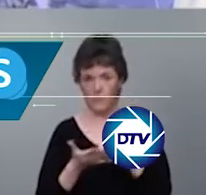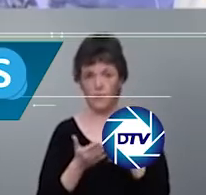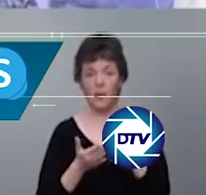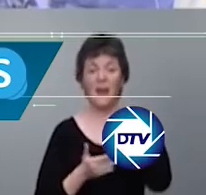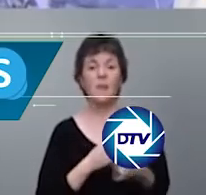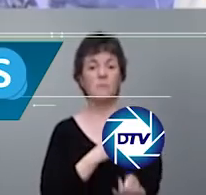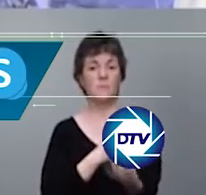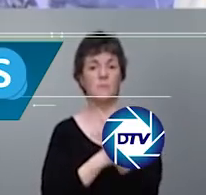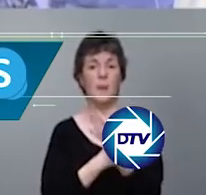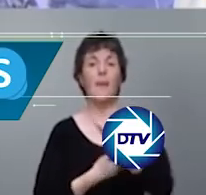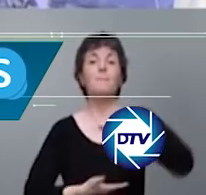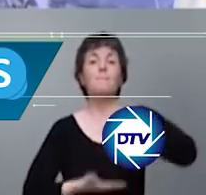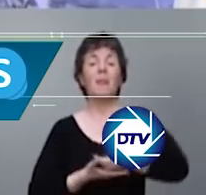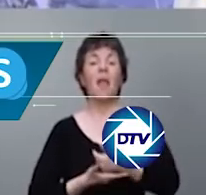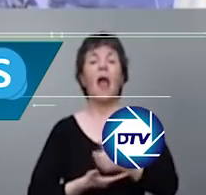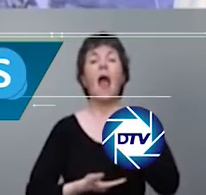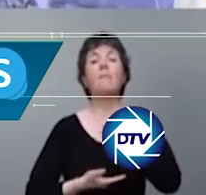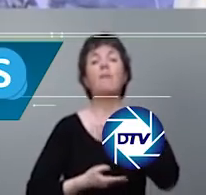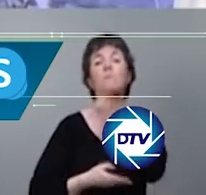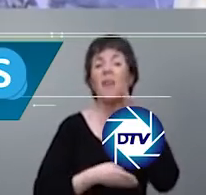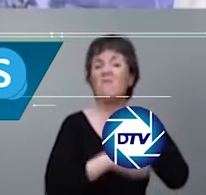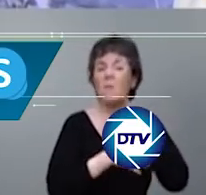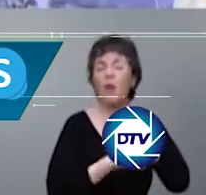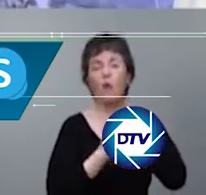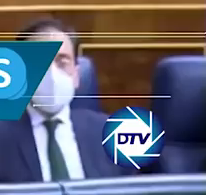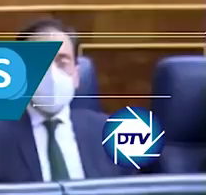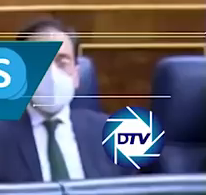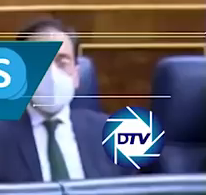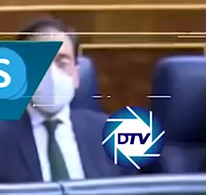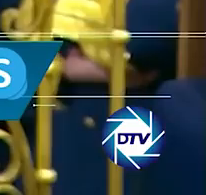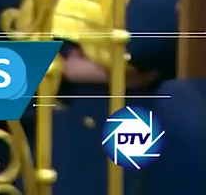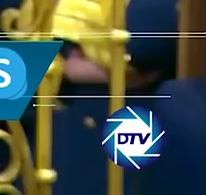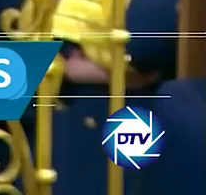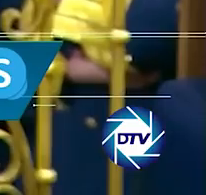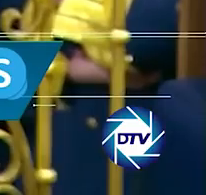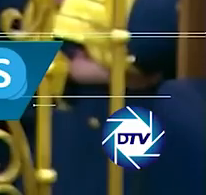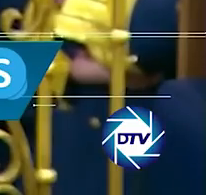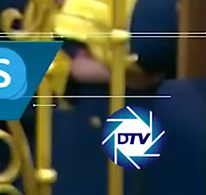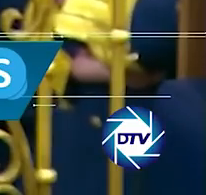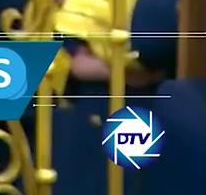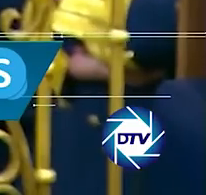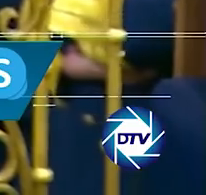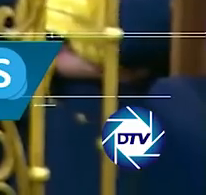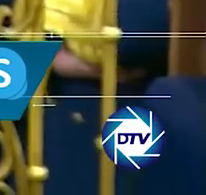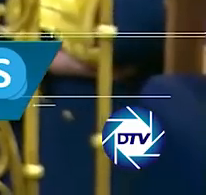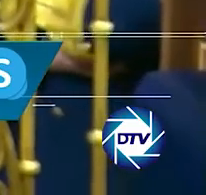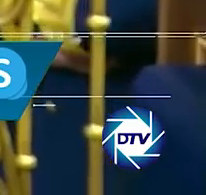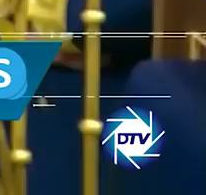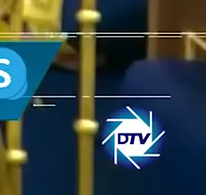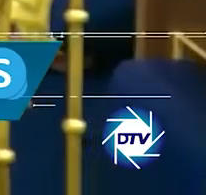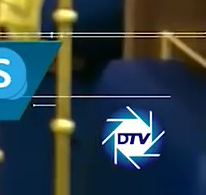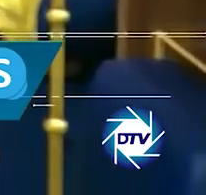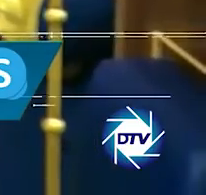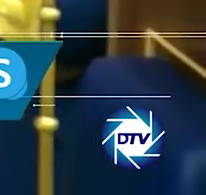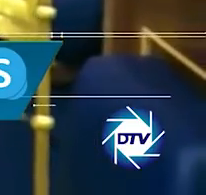moral, nos han helado la dignidad. El socialismo es capaz de vender cualquier cosa por mantenerse en el poder. Y eso es